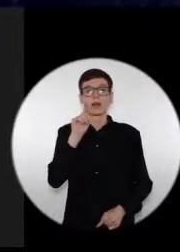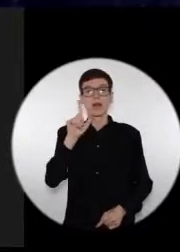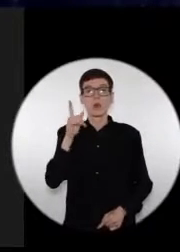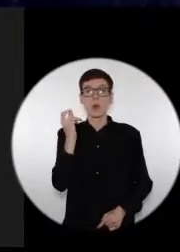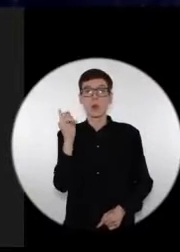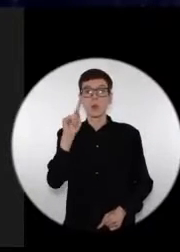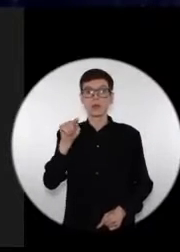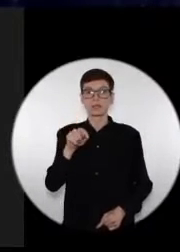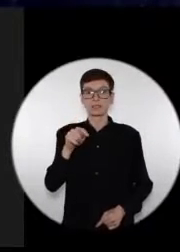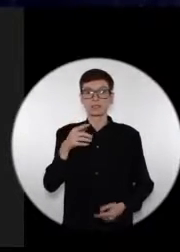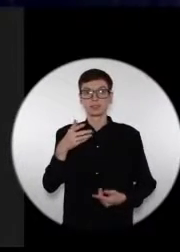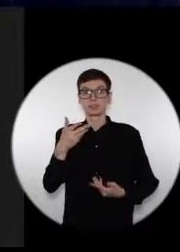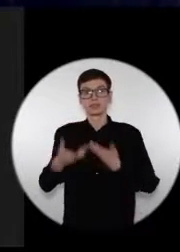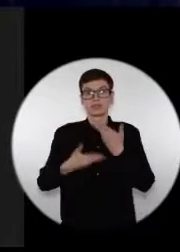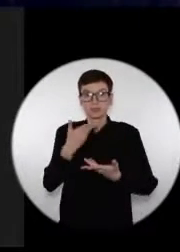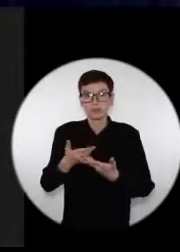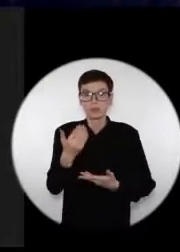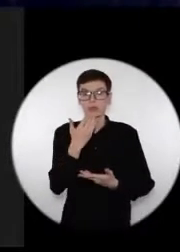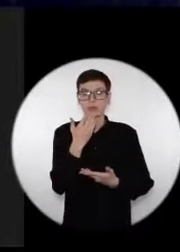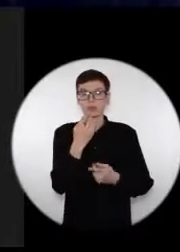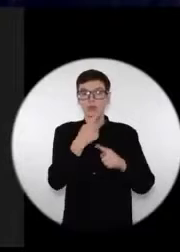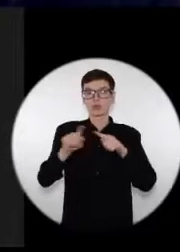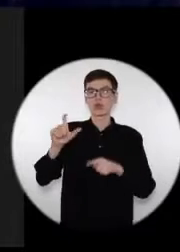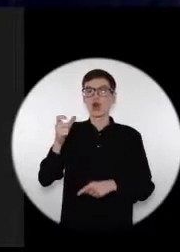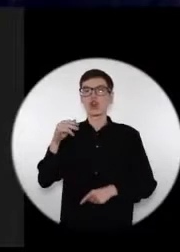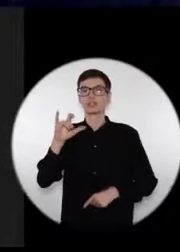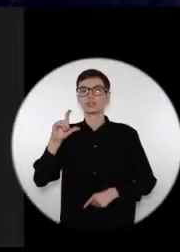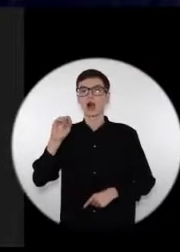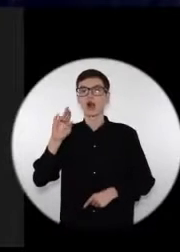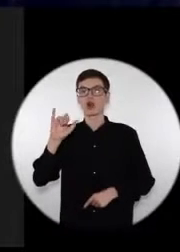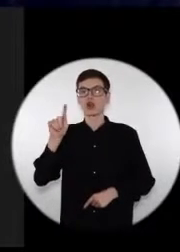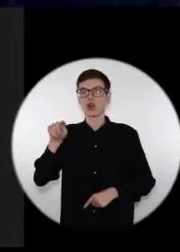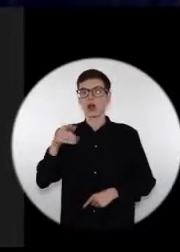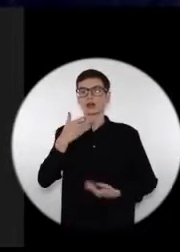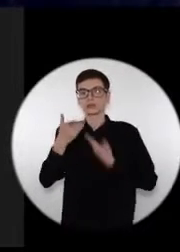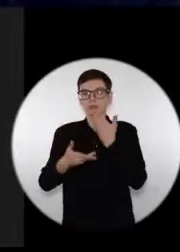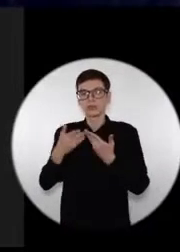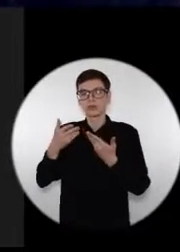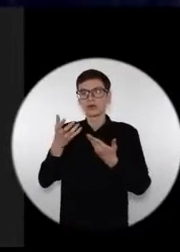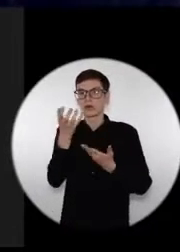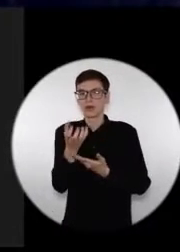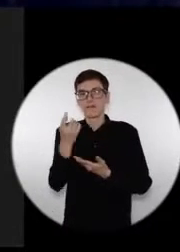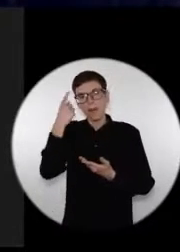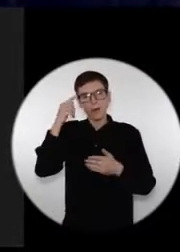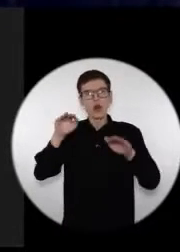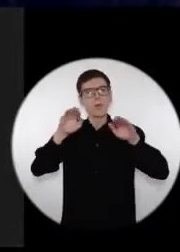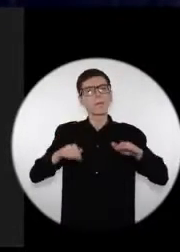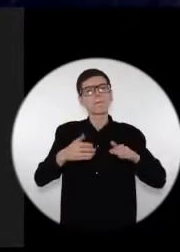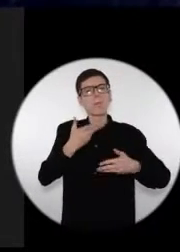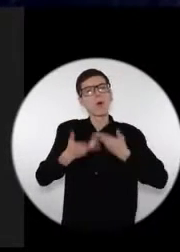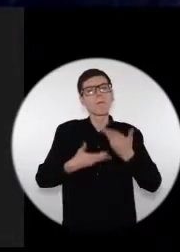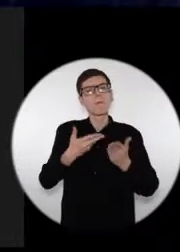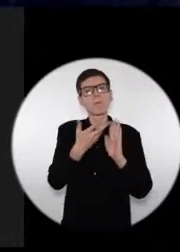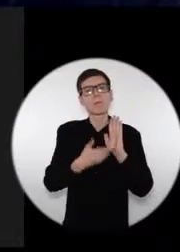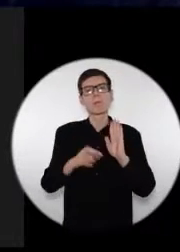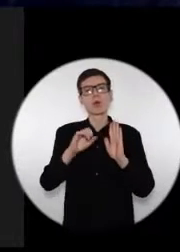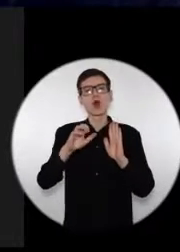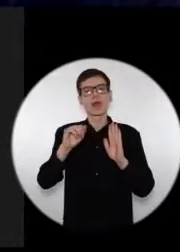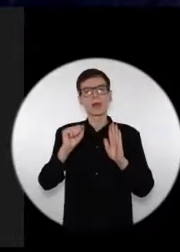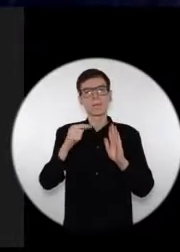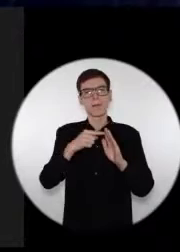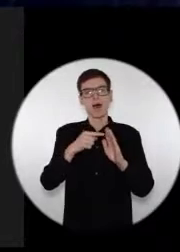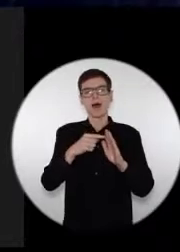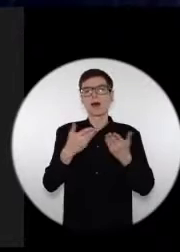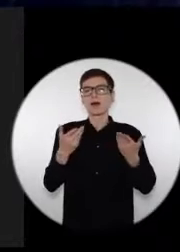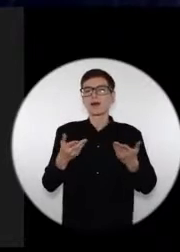escuché la versión de louis y cuando escuché la versión de gonzalo roja y el mismo poema entonces qué es lo que pasa